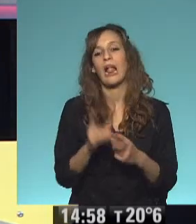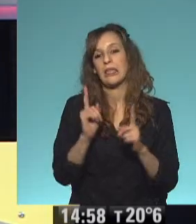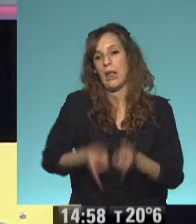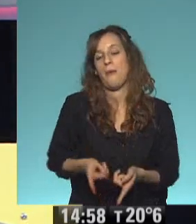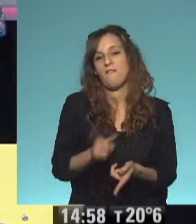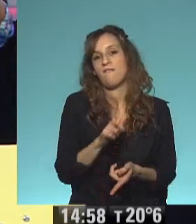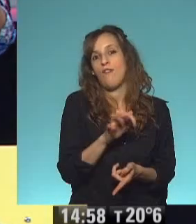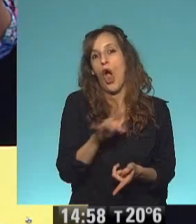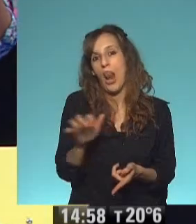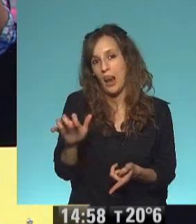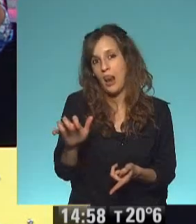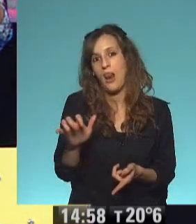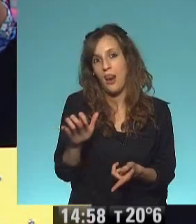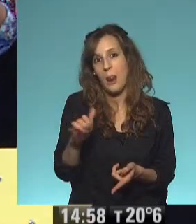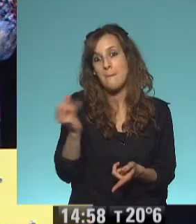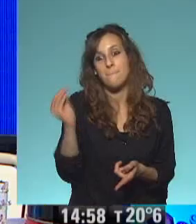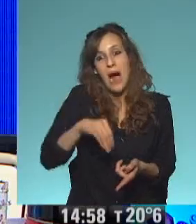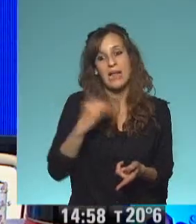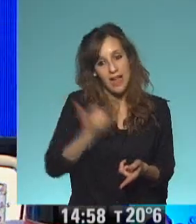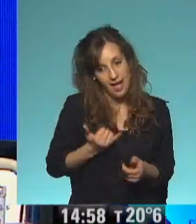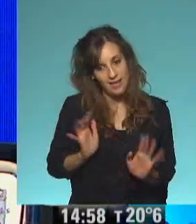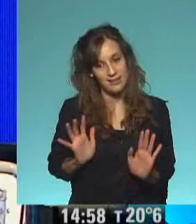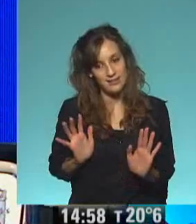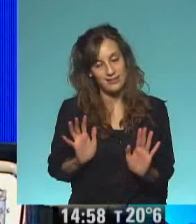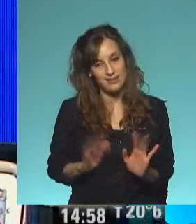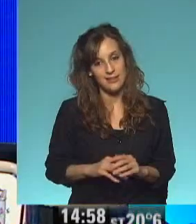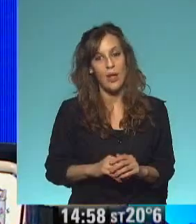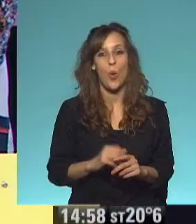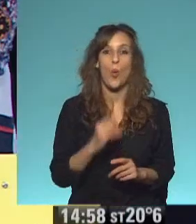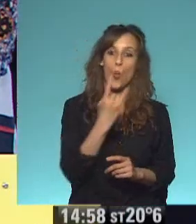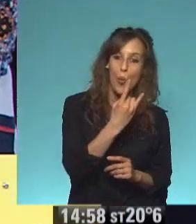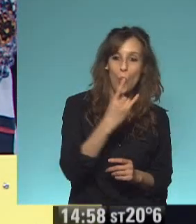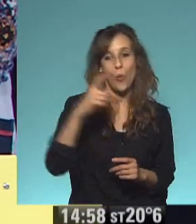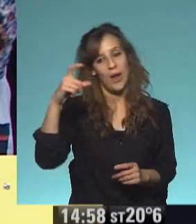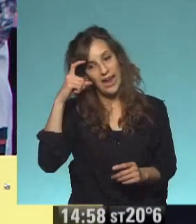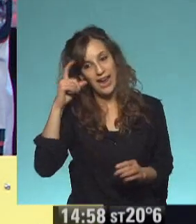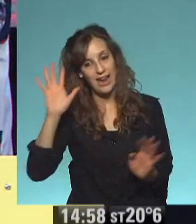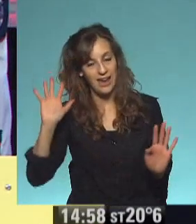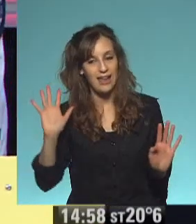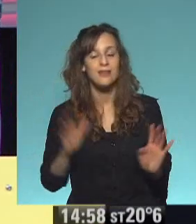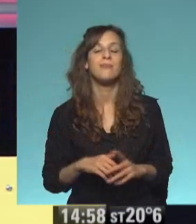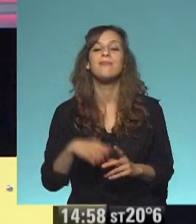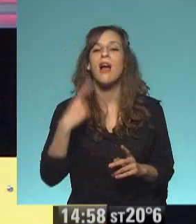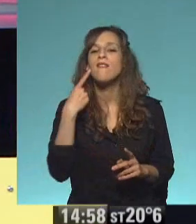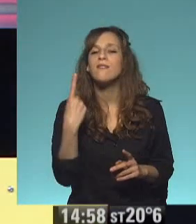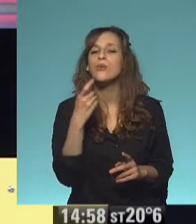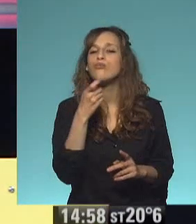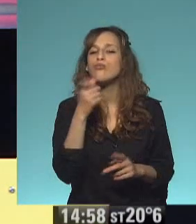O. ¿No? La U y la E. Bien, entonces esta no va a ser que ya tiene. Entonces de las que tenían